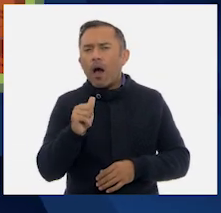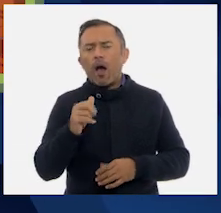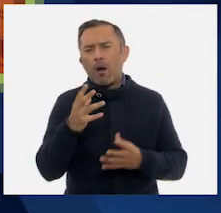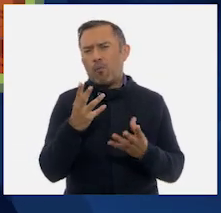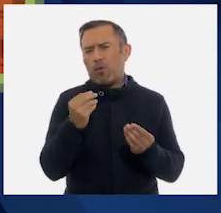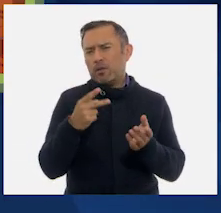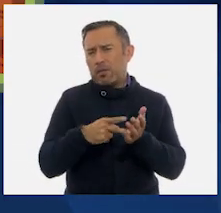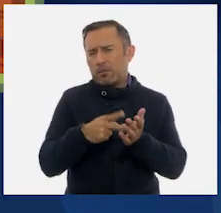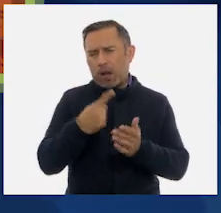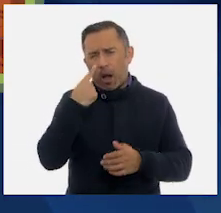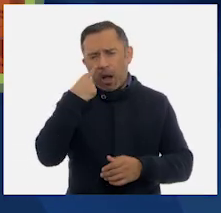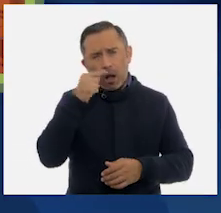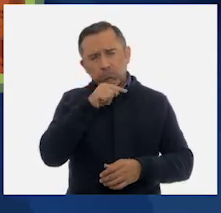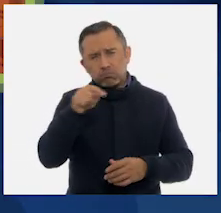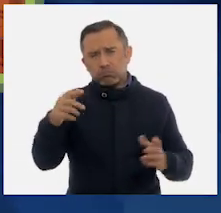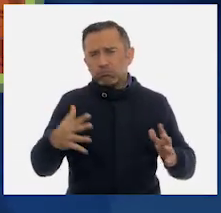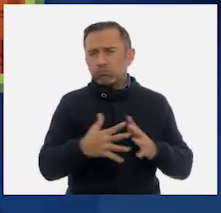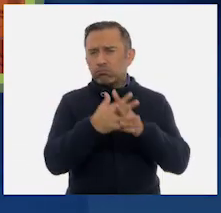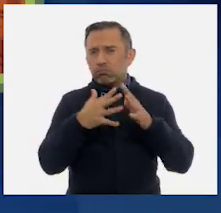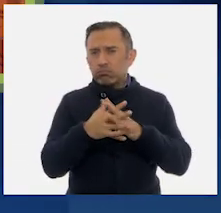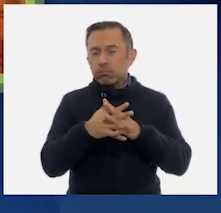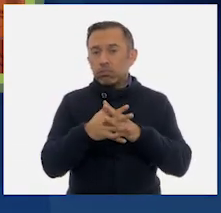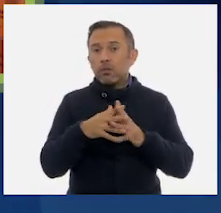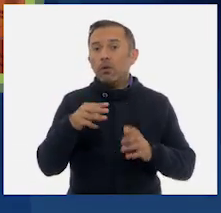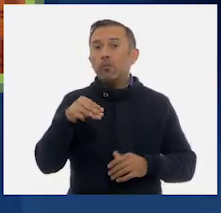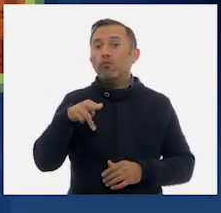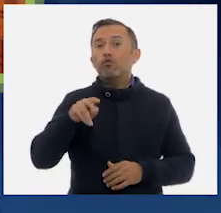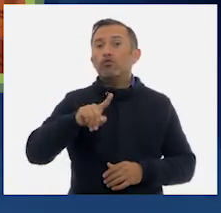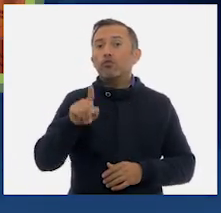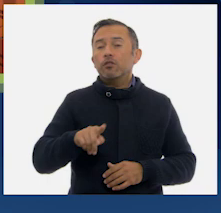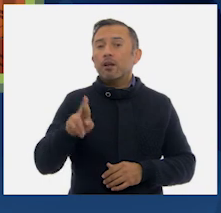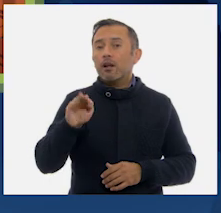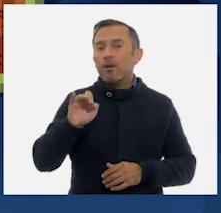veces más. Muñoz Rafael F., Vámonos con